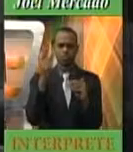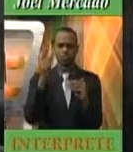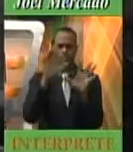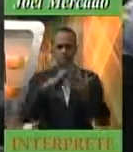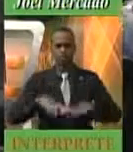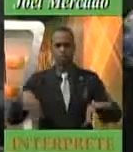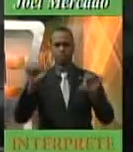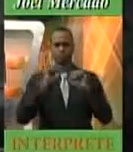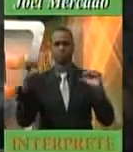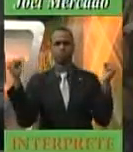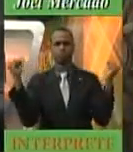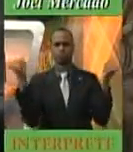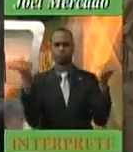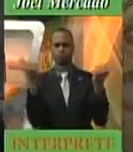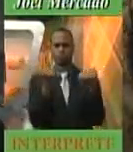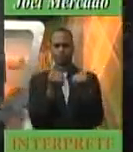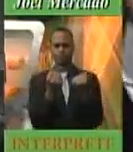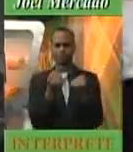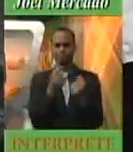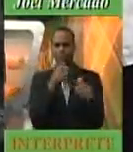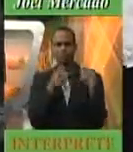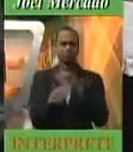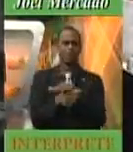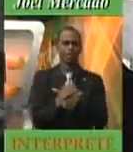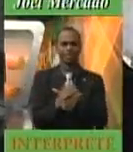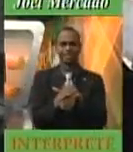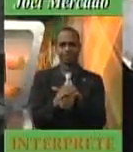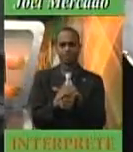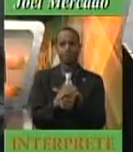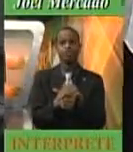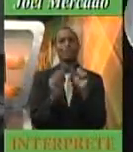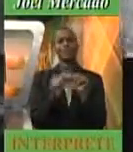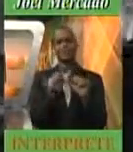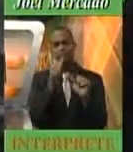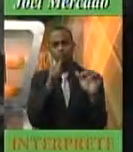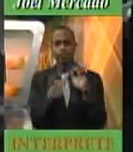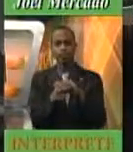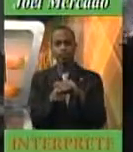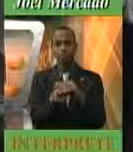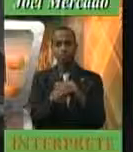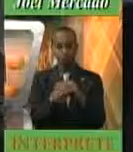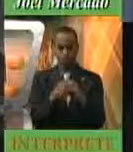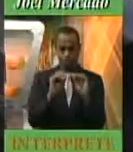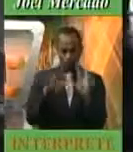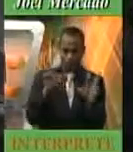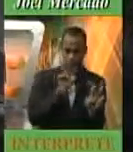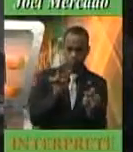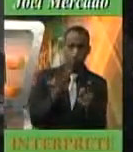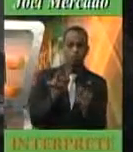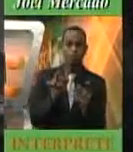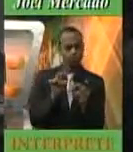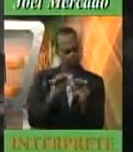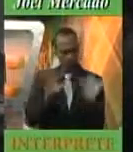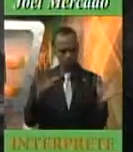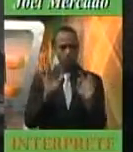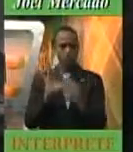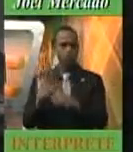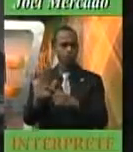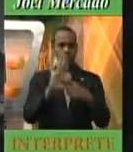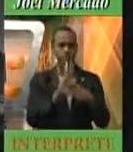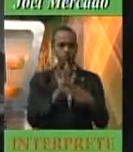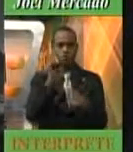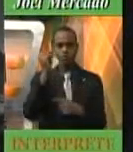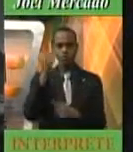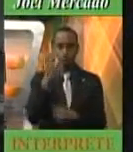social? Porque lo que está escondido, escondido está. ¿Usted me entiende? Lo que está latente, latente está. Ahora, lo que está a